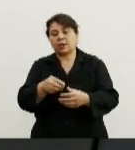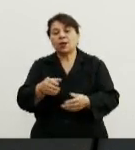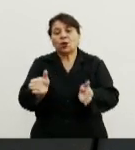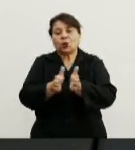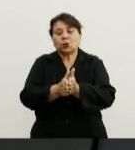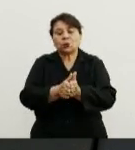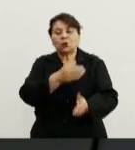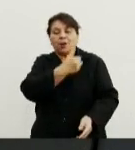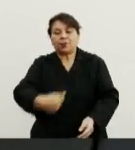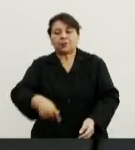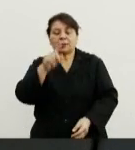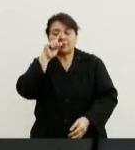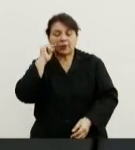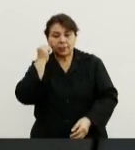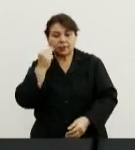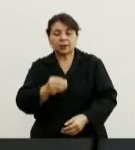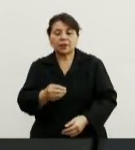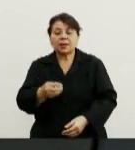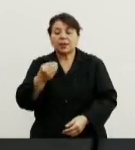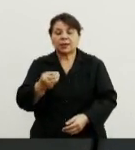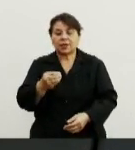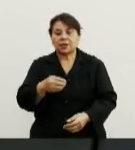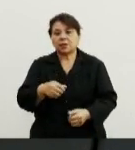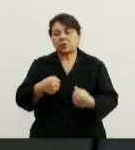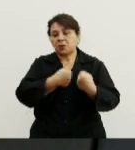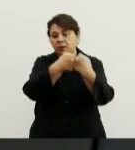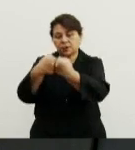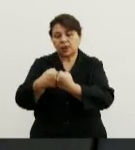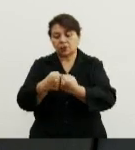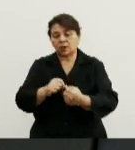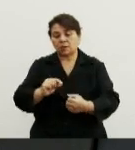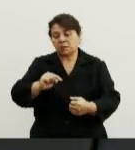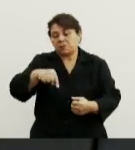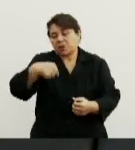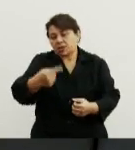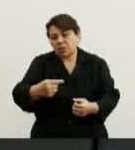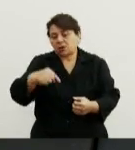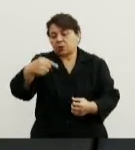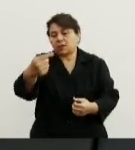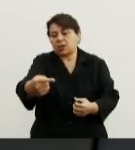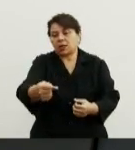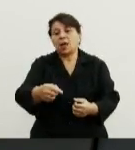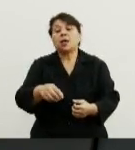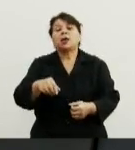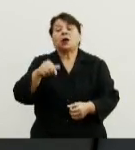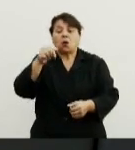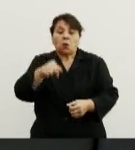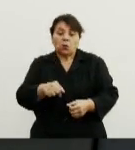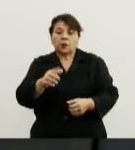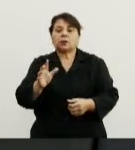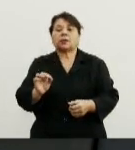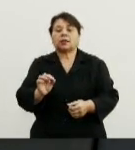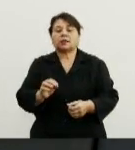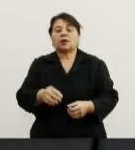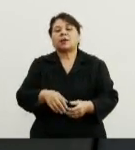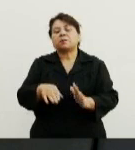donde hemos quedado en estos días subsiguientes entre el día de hoy día de mañana elaborar propuestas y elevarlas